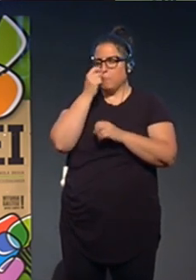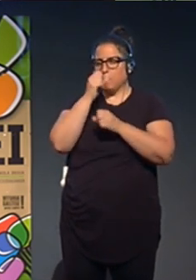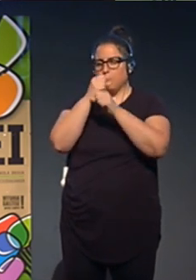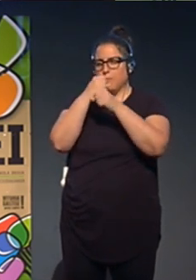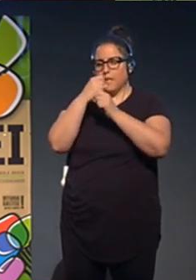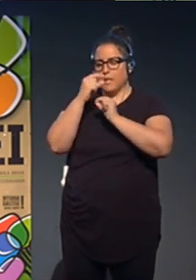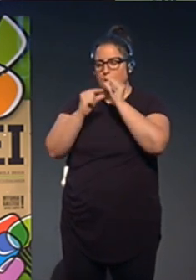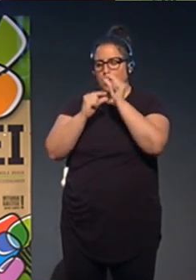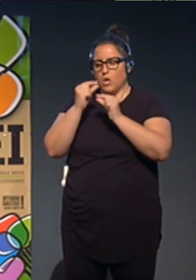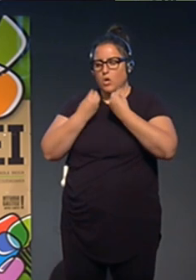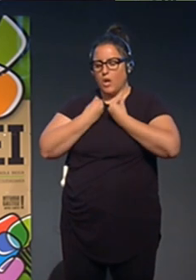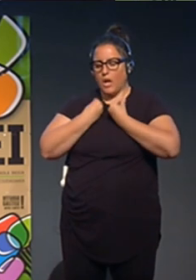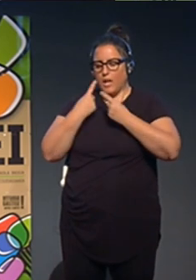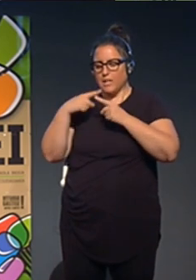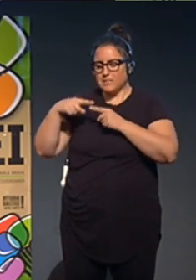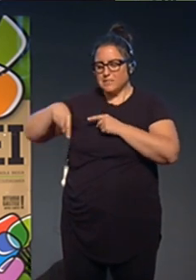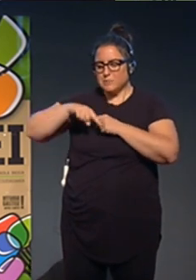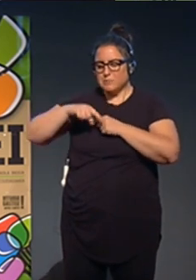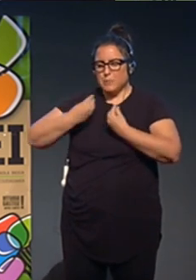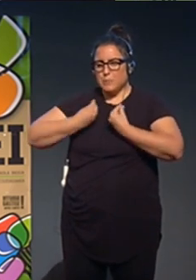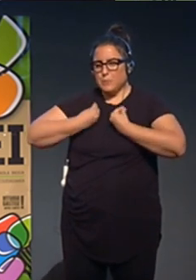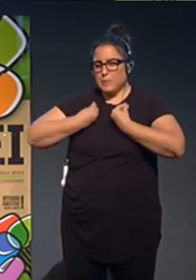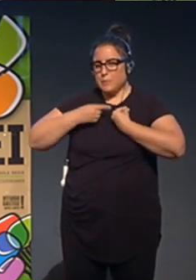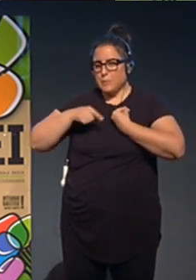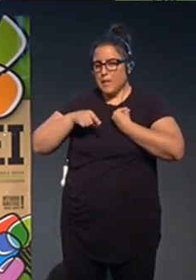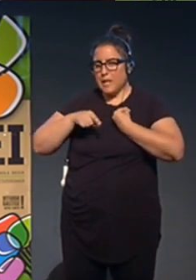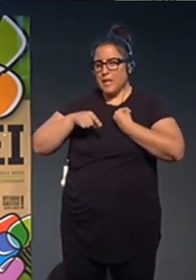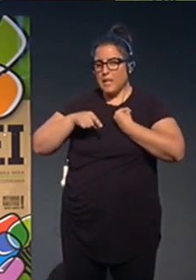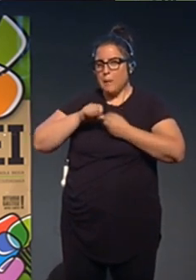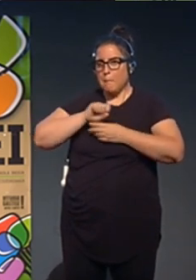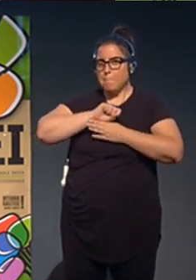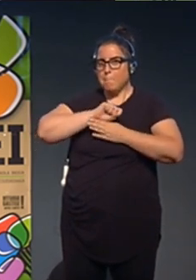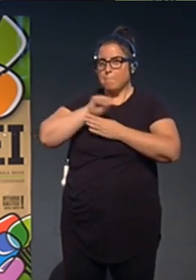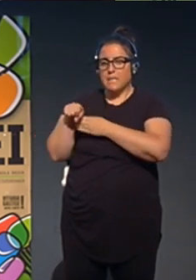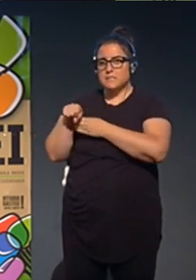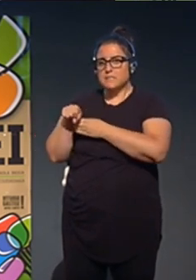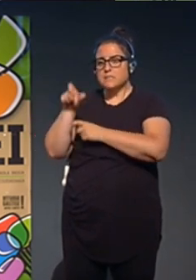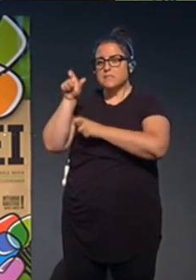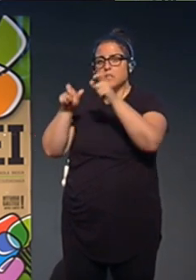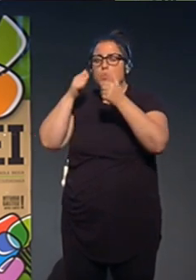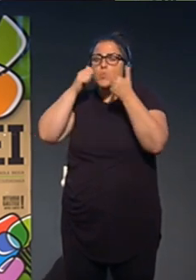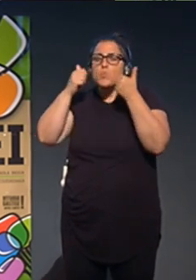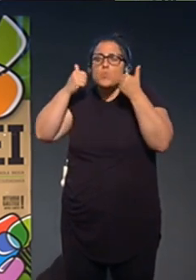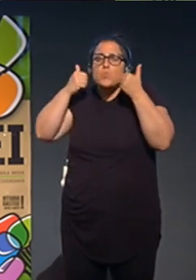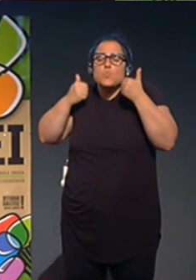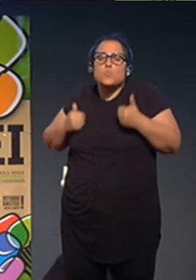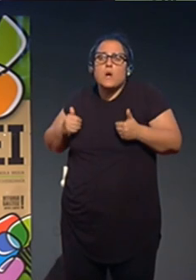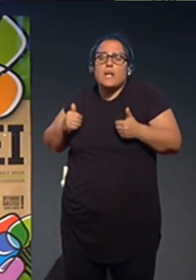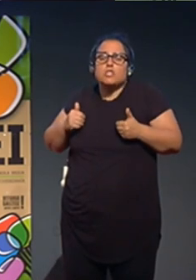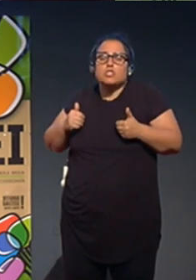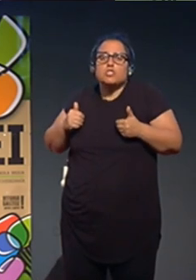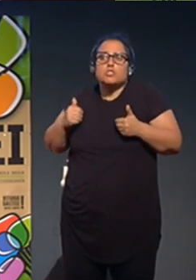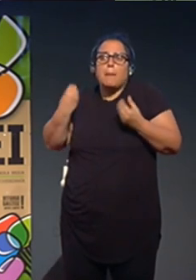viven Es mayor que el número de seres humanos que han vivido en la faz de la Tierra desde que aparece la